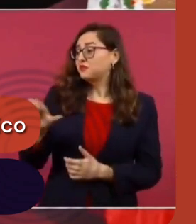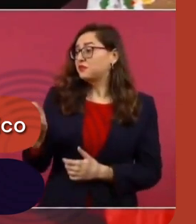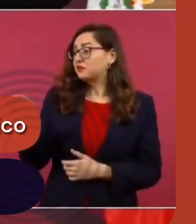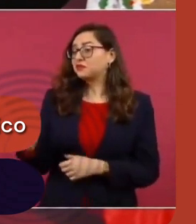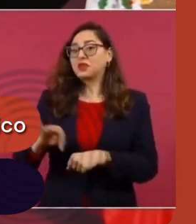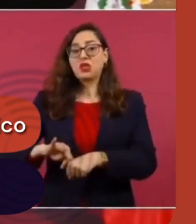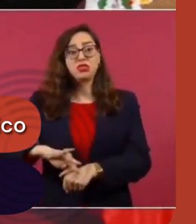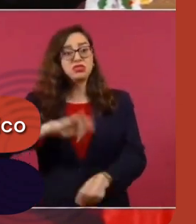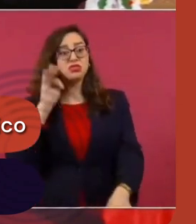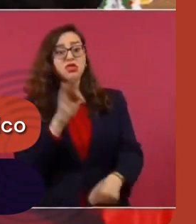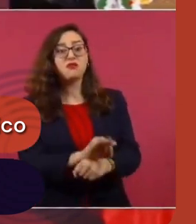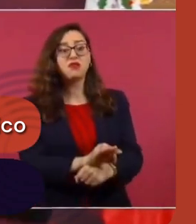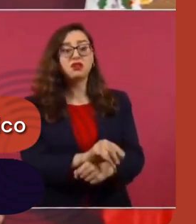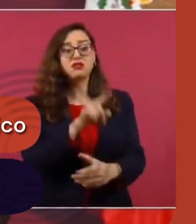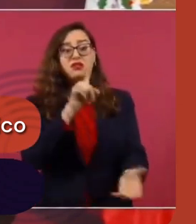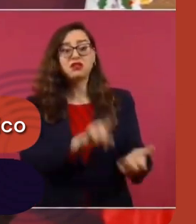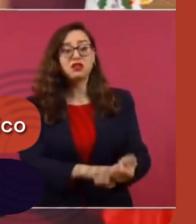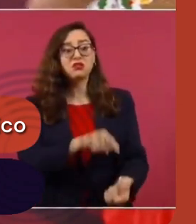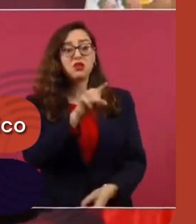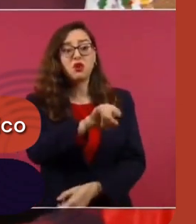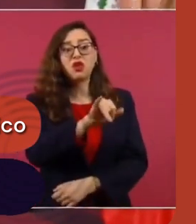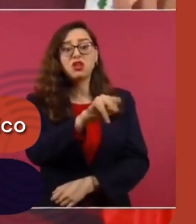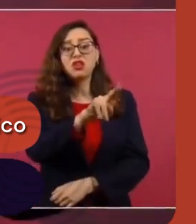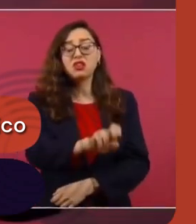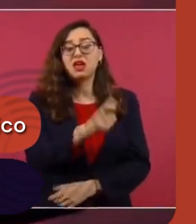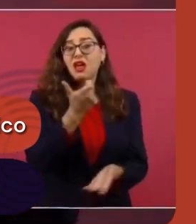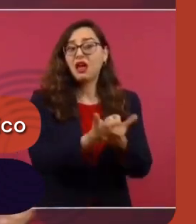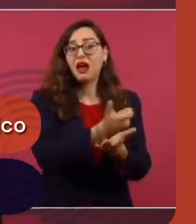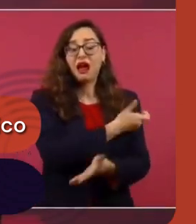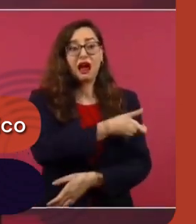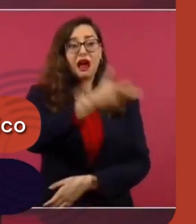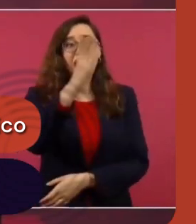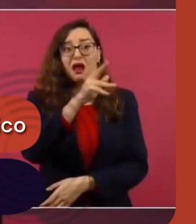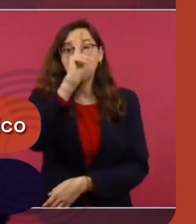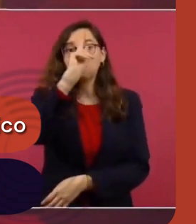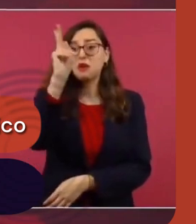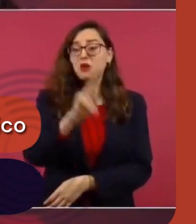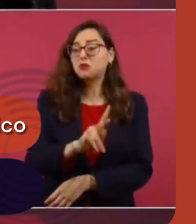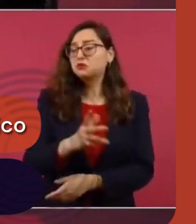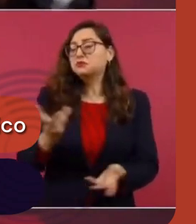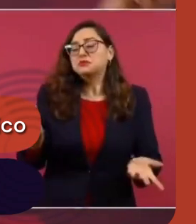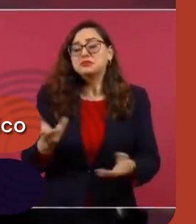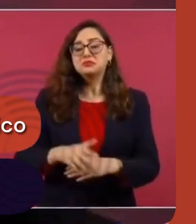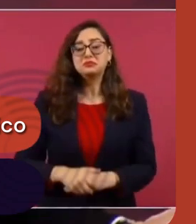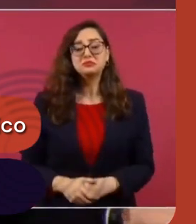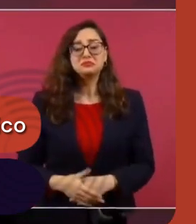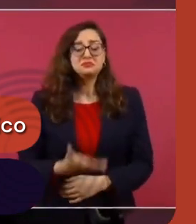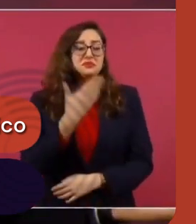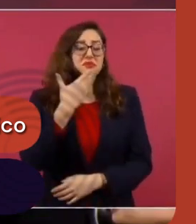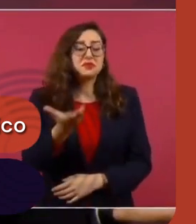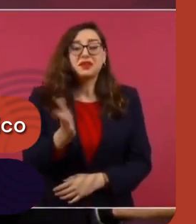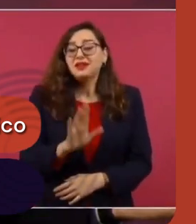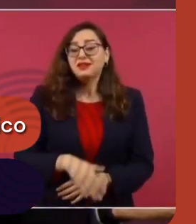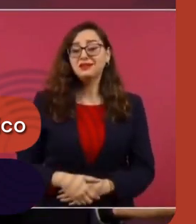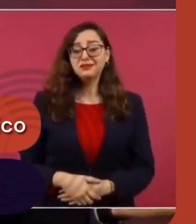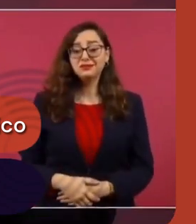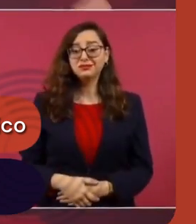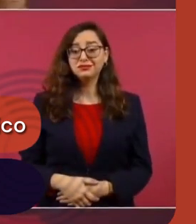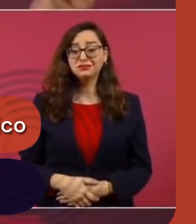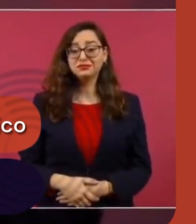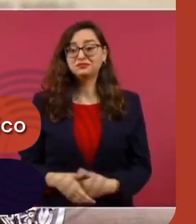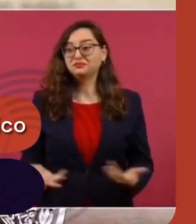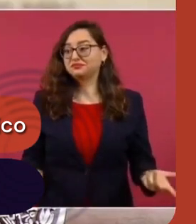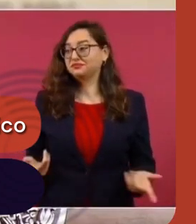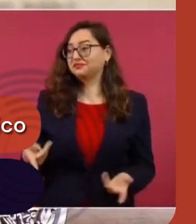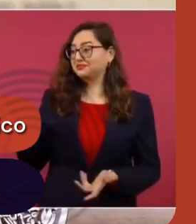salarios estratosféricos para altos funcionarios públicos. Pero los mismos ministros